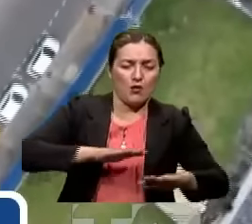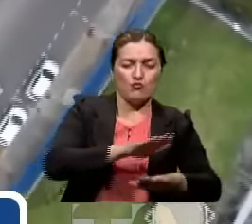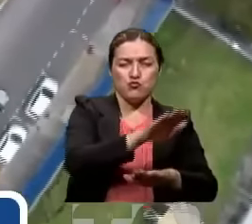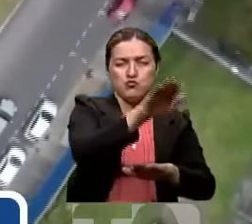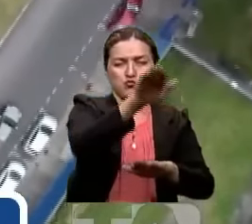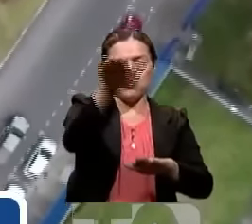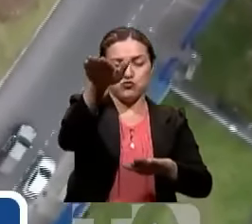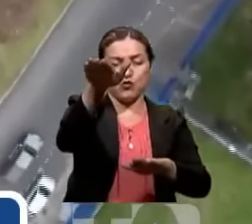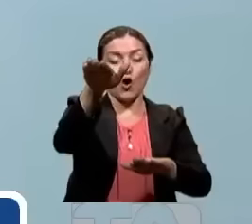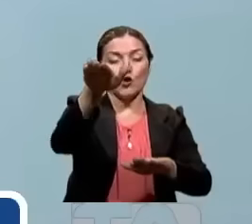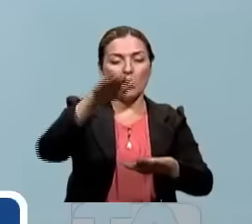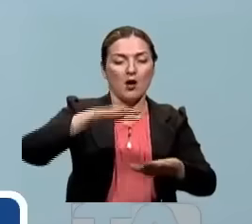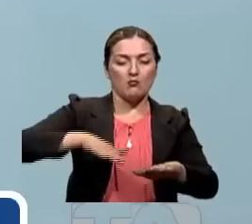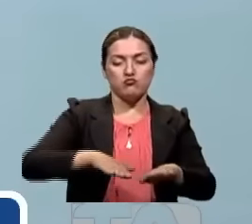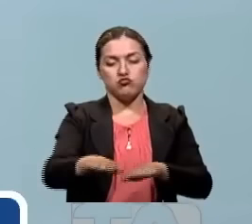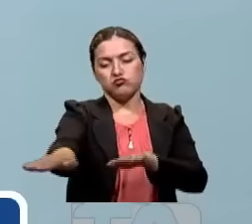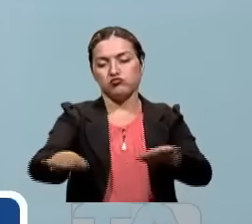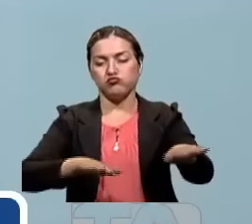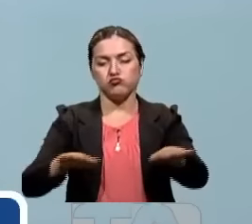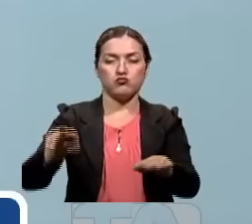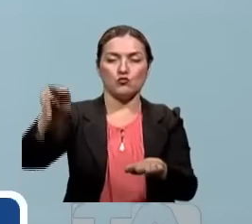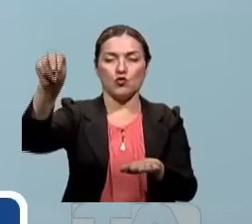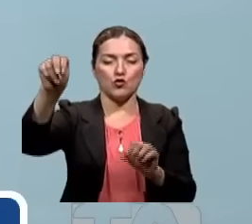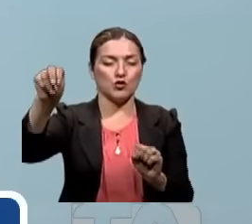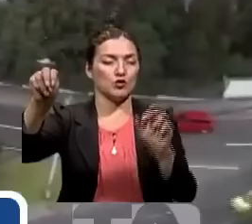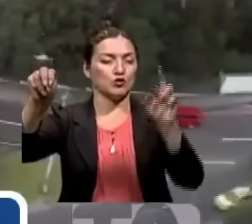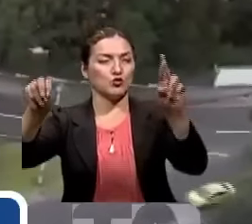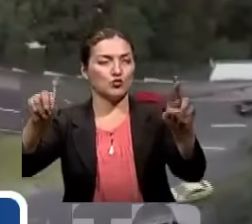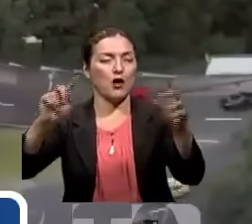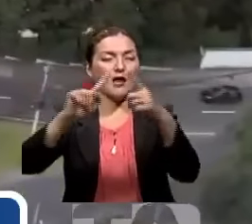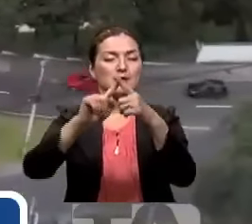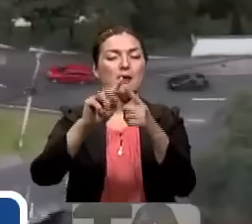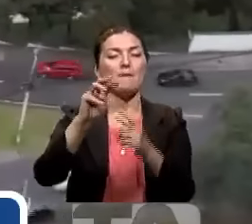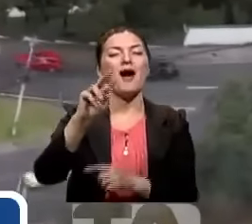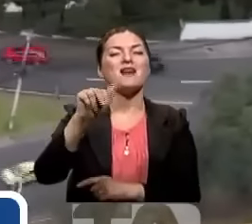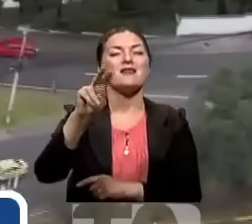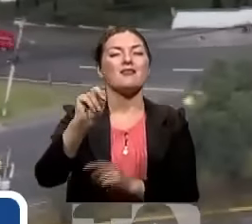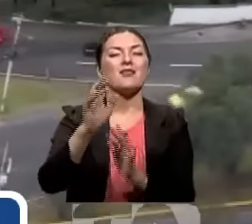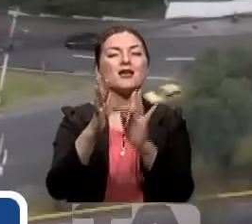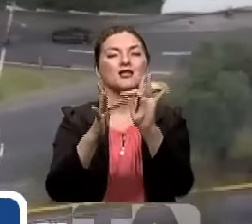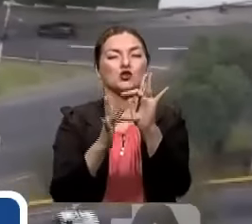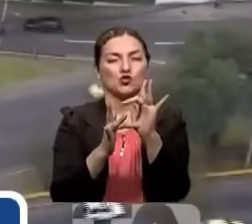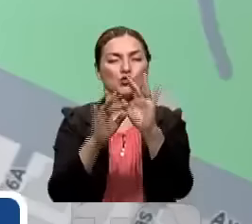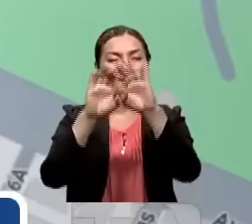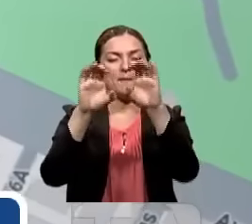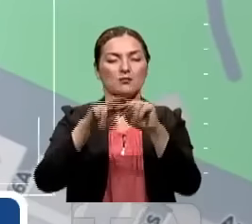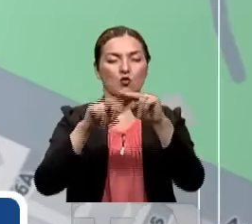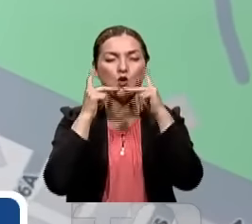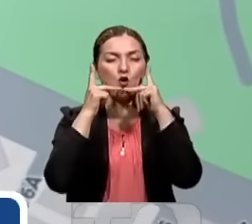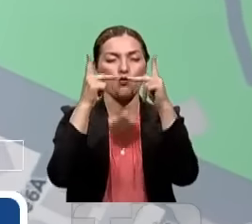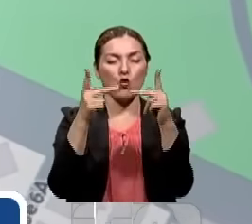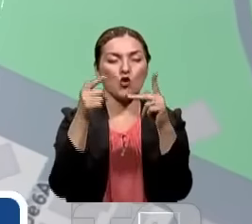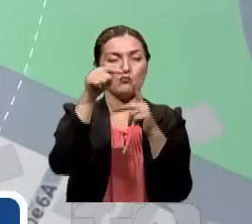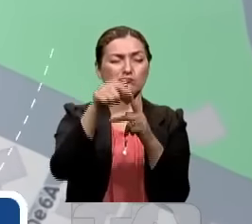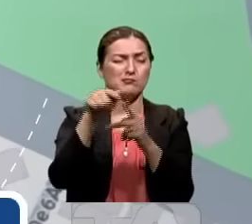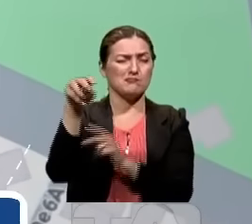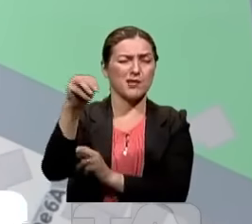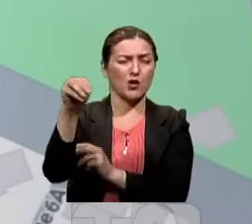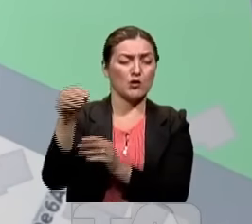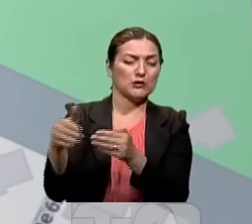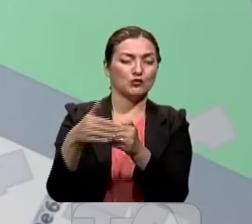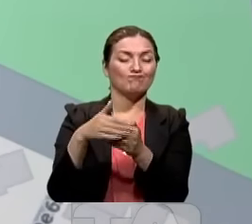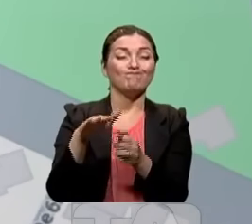el flujo vehicular en sentido norte-sur hacia la Mariana de Jesús. Por ello, la EMOP ejecutará desde este miércoles un cierre total en